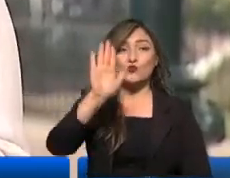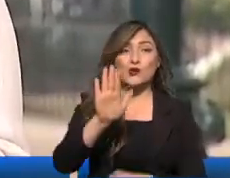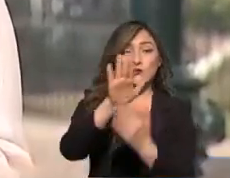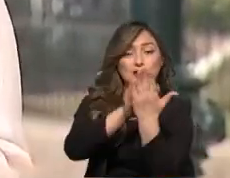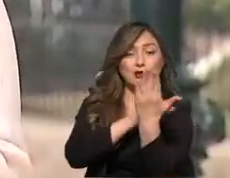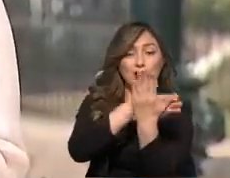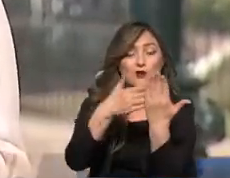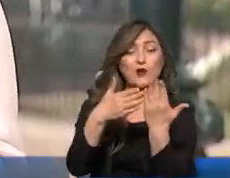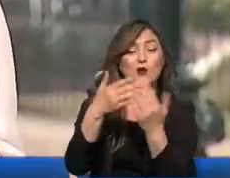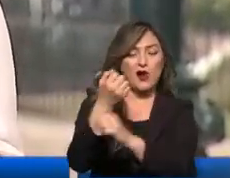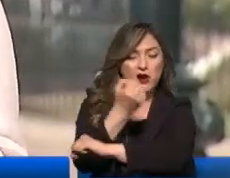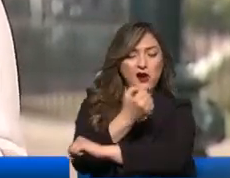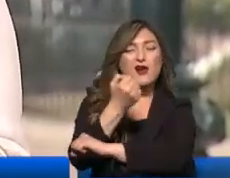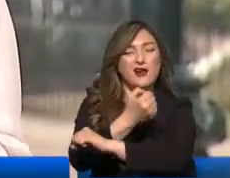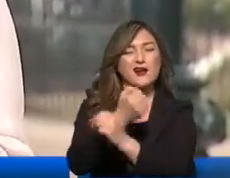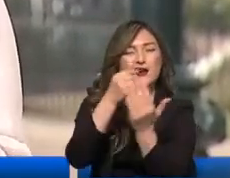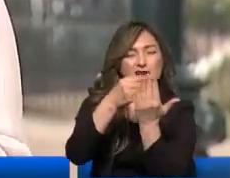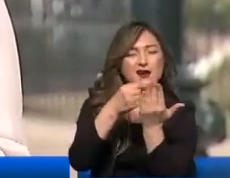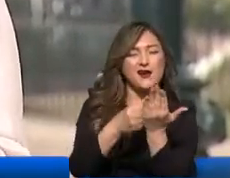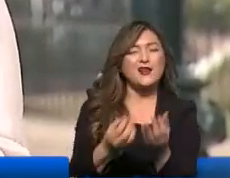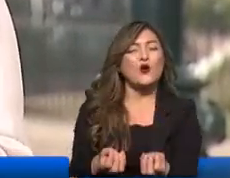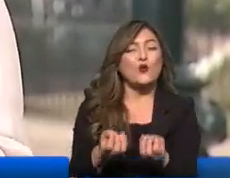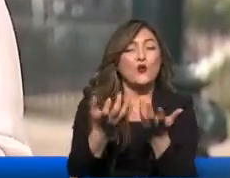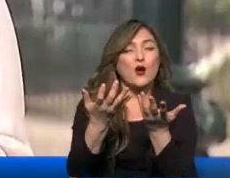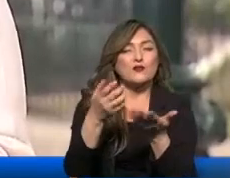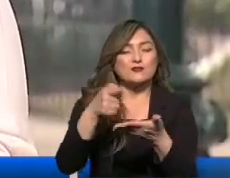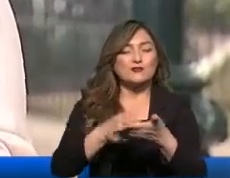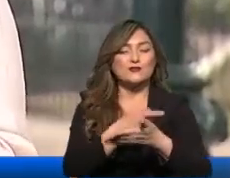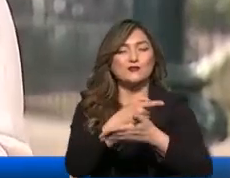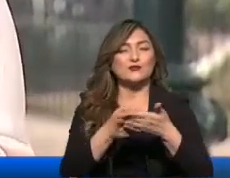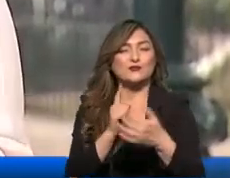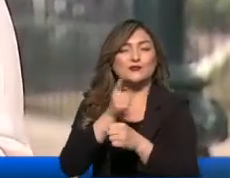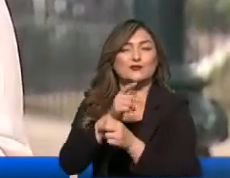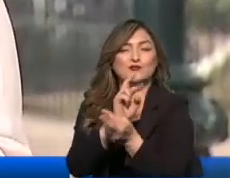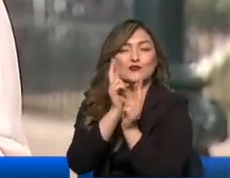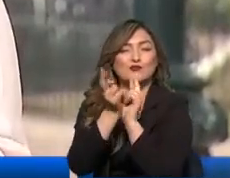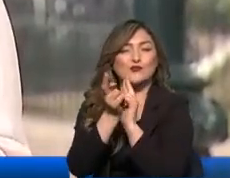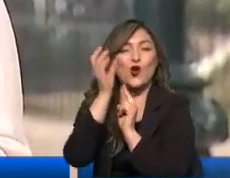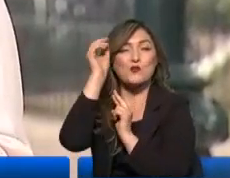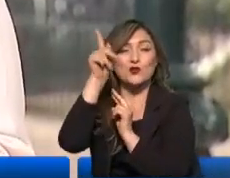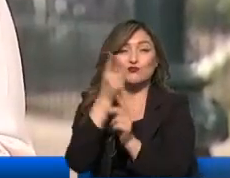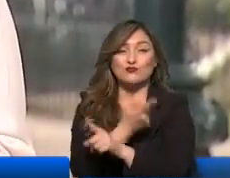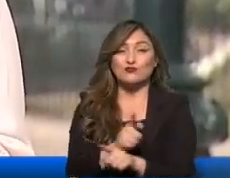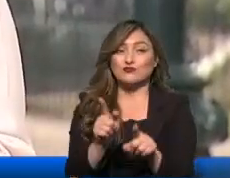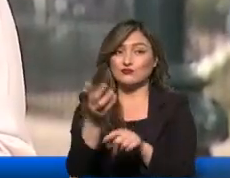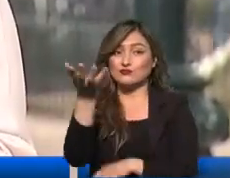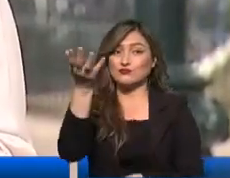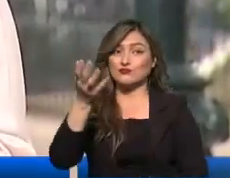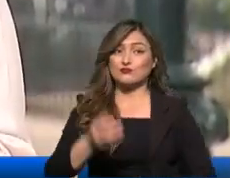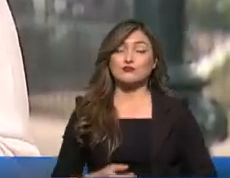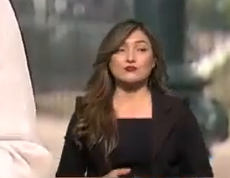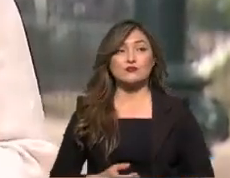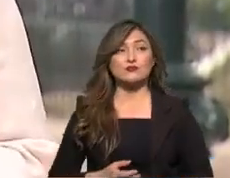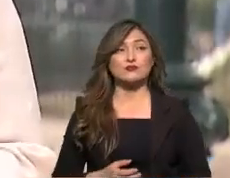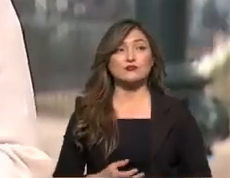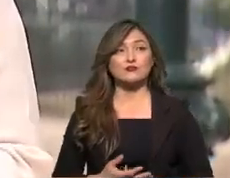la tabla de consumo de drogas. Pero hacerlo y vía reforma ha generado criterios diversos. Veamos el siguiente